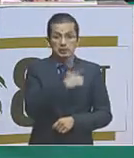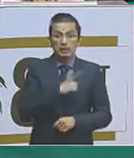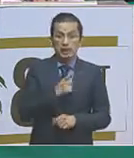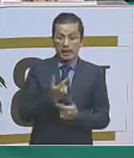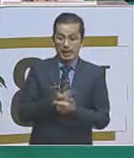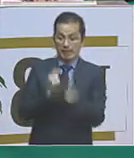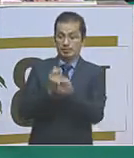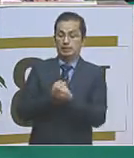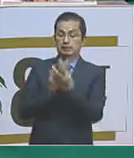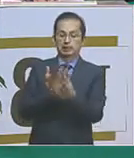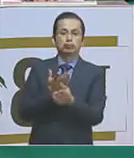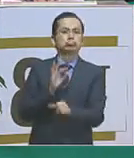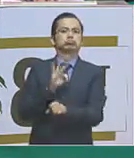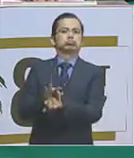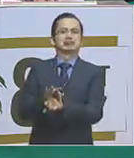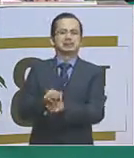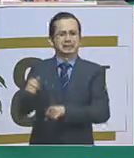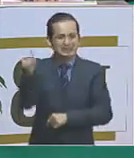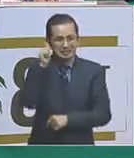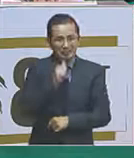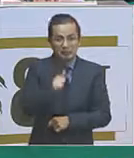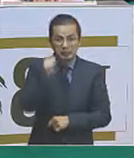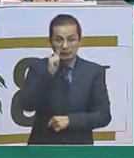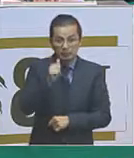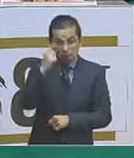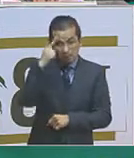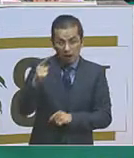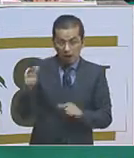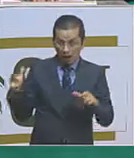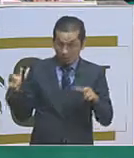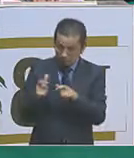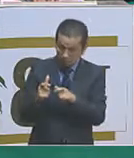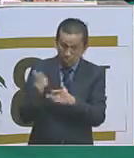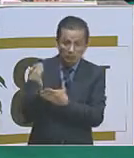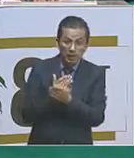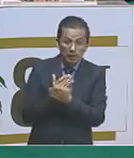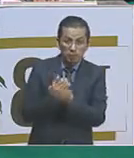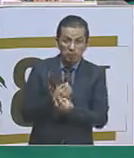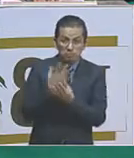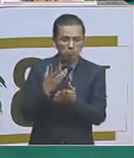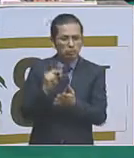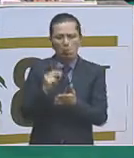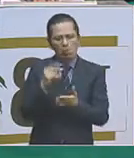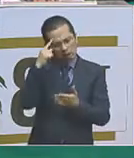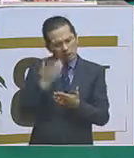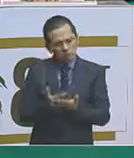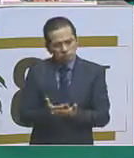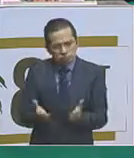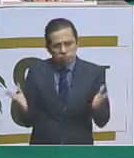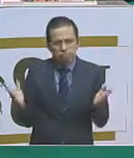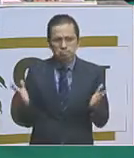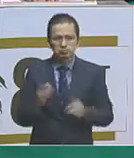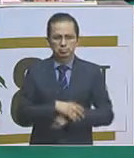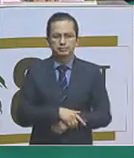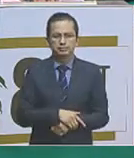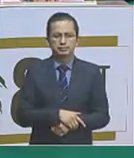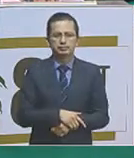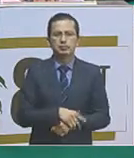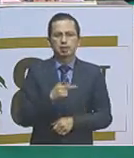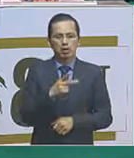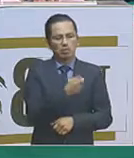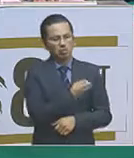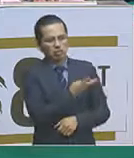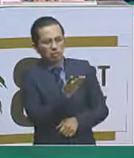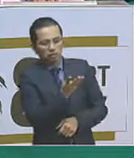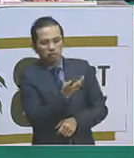la expresión sino para ampliarla pero hay otras voces hay otras voces que quisieran